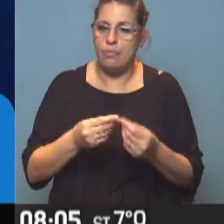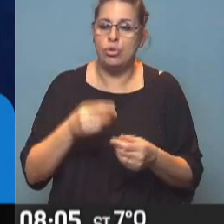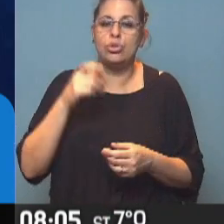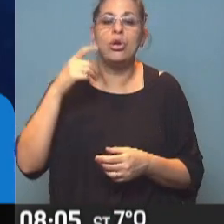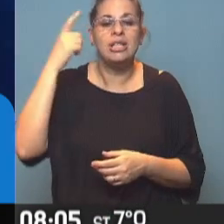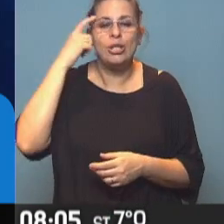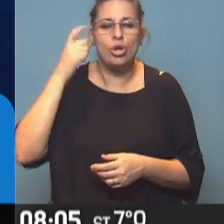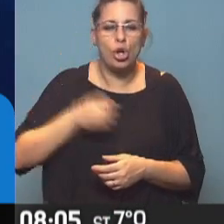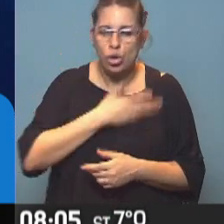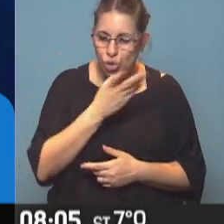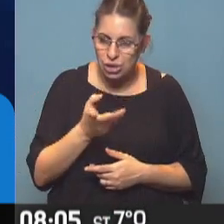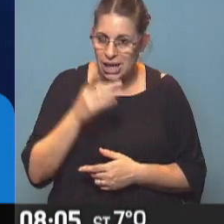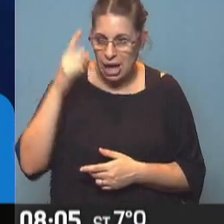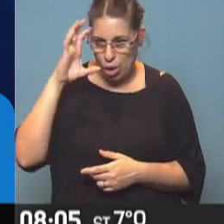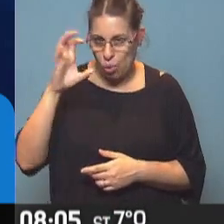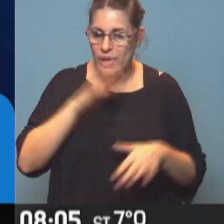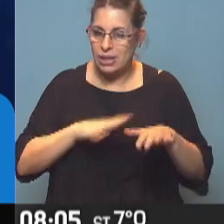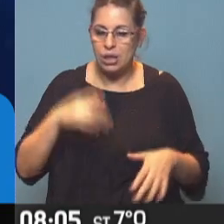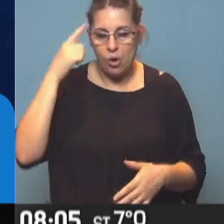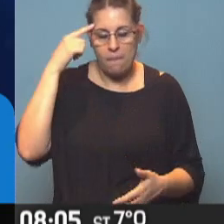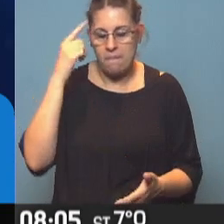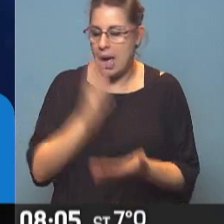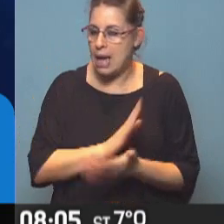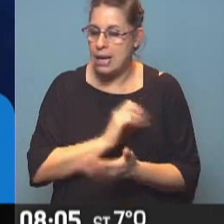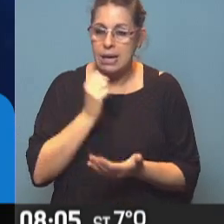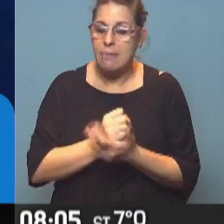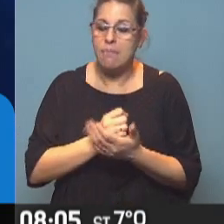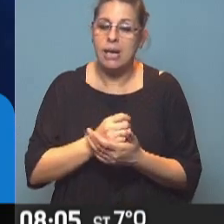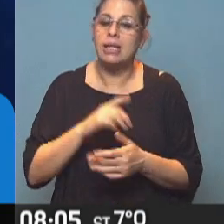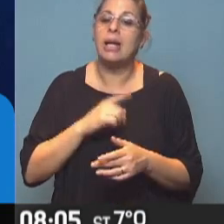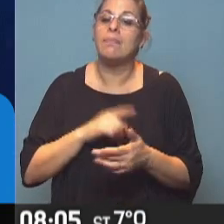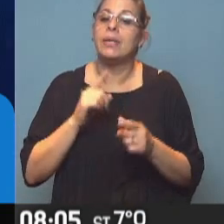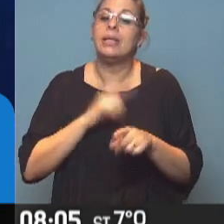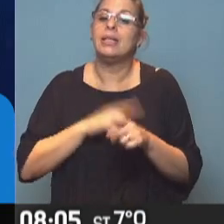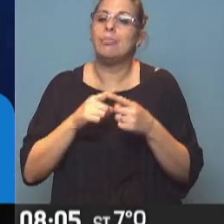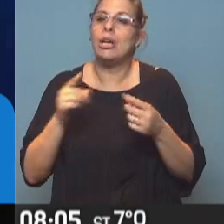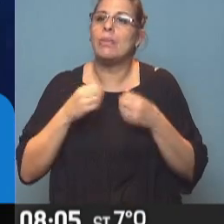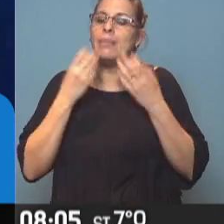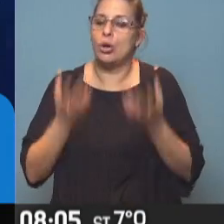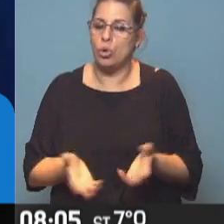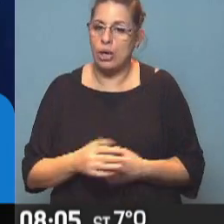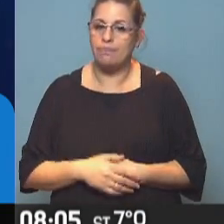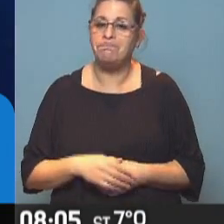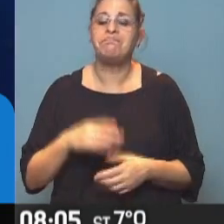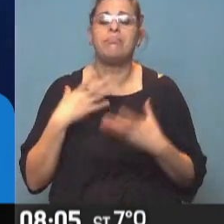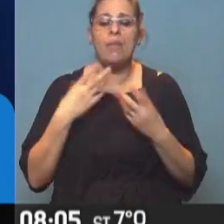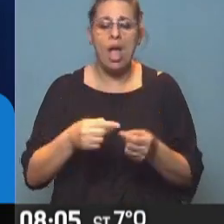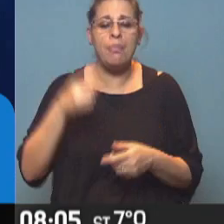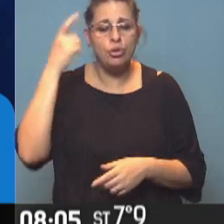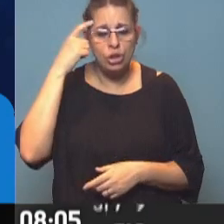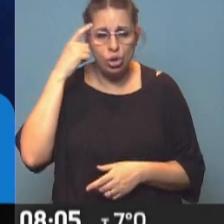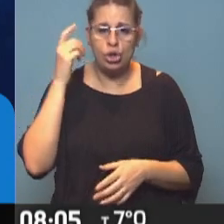psicosocial a estos niños. No olvidamos que estos niños han sufrido un trauma que va a llevar también tiempo en su recuperación. Entonces, el apoyo psicosocial es muy